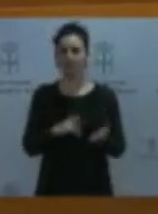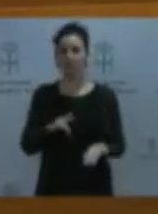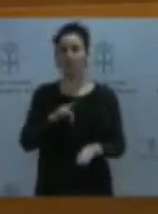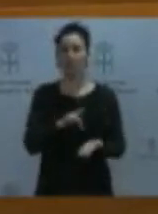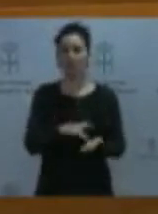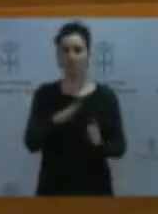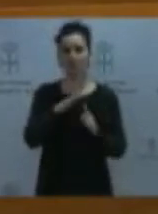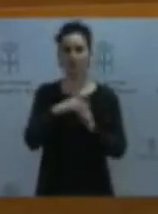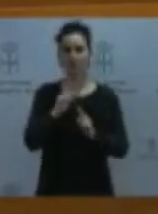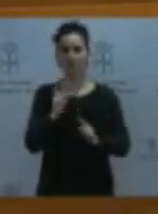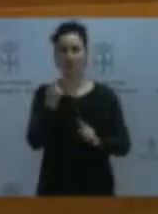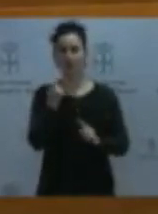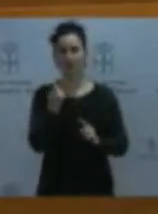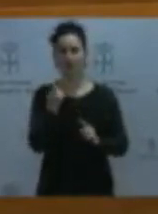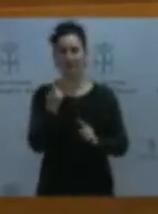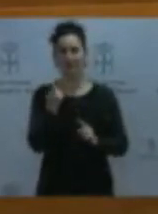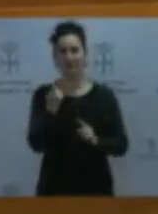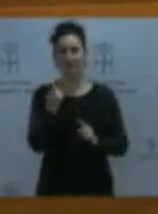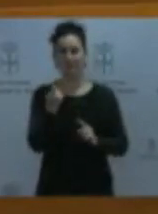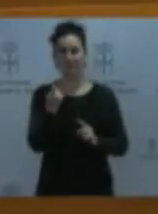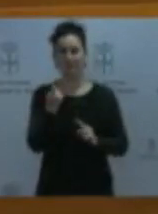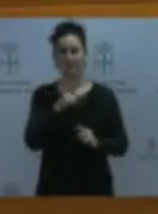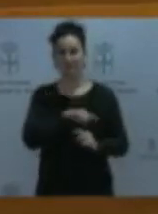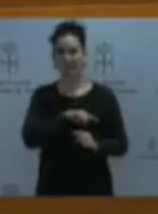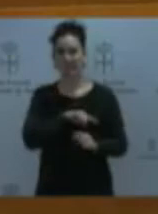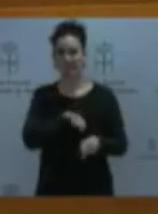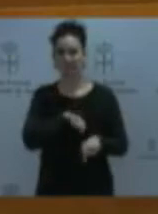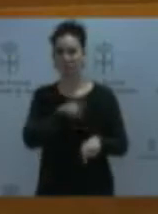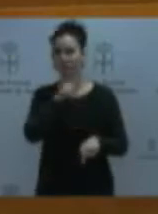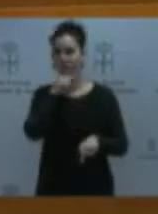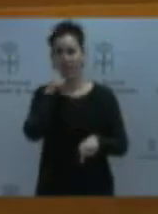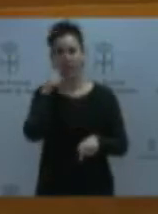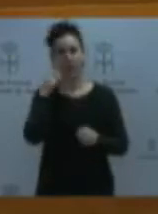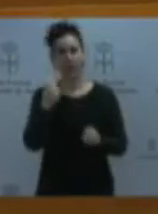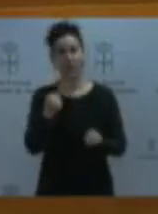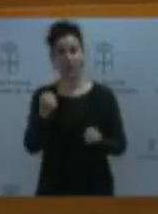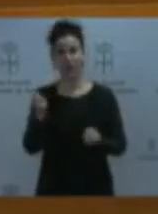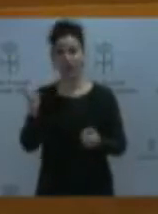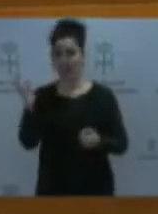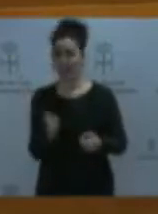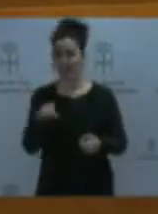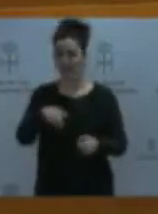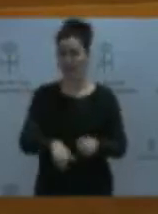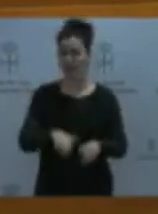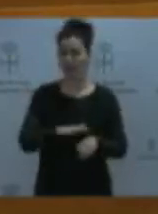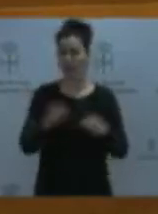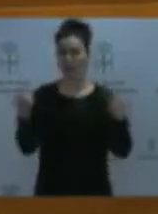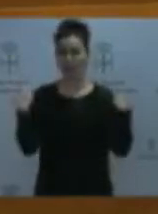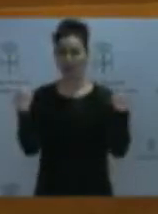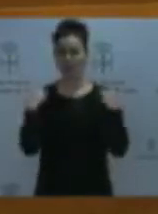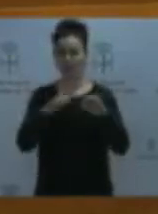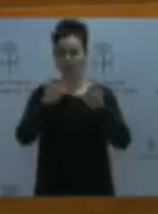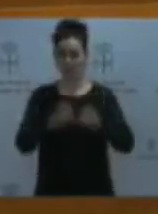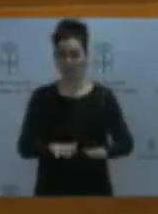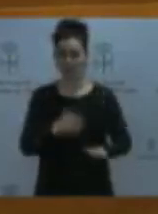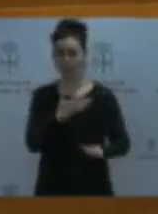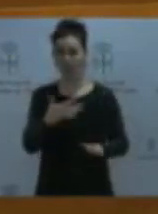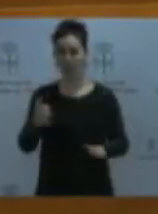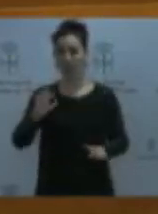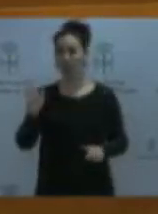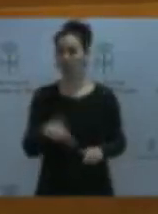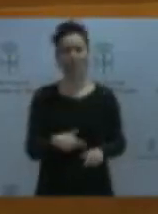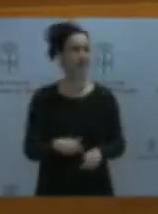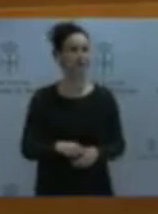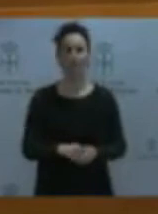no deberían venir ustedes a curarlo con una bonificación fiscal de 500 euros. Porque ¿saben qué pasa? En